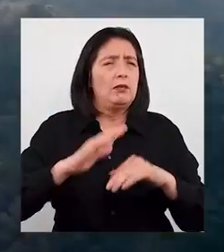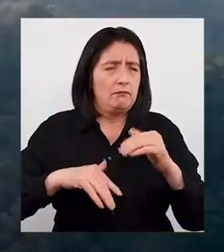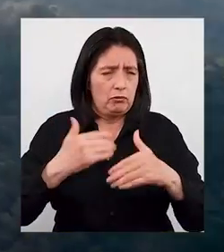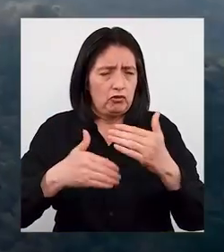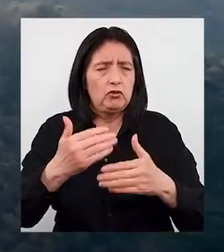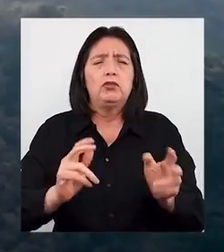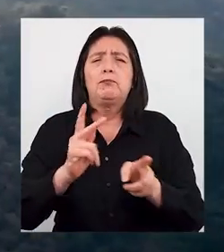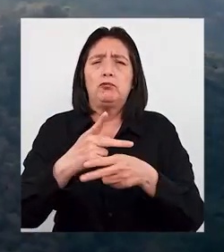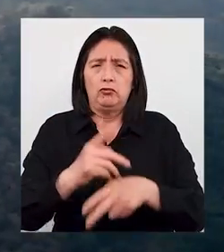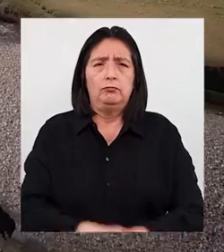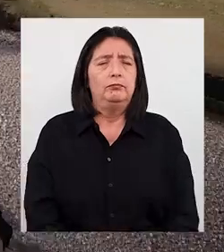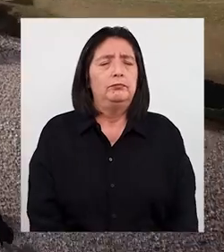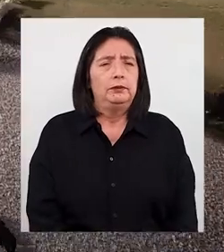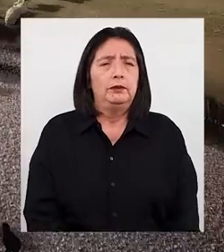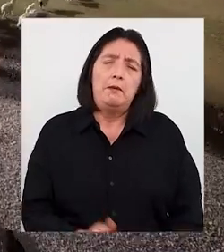productivos.